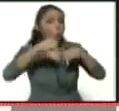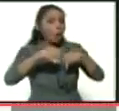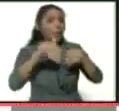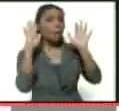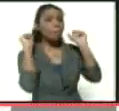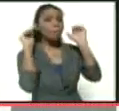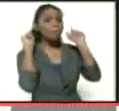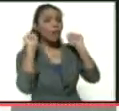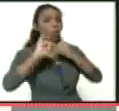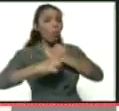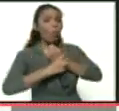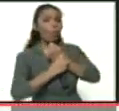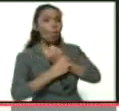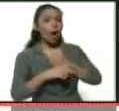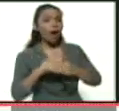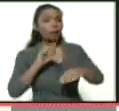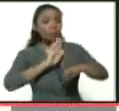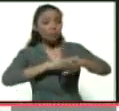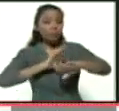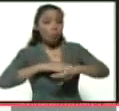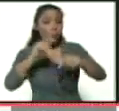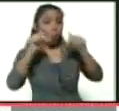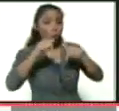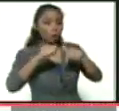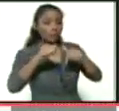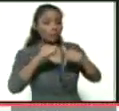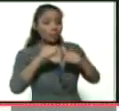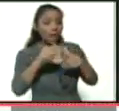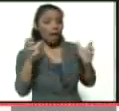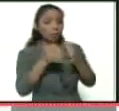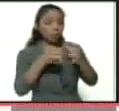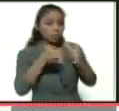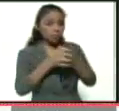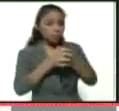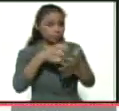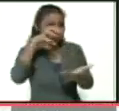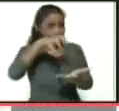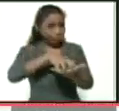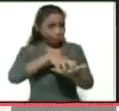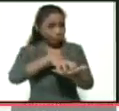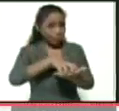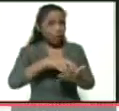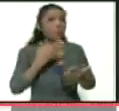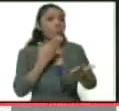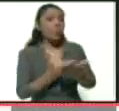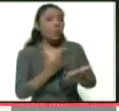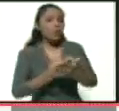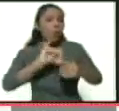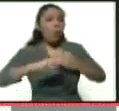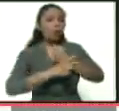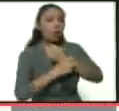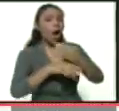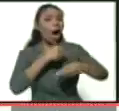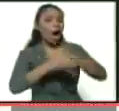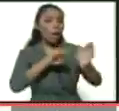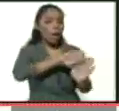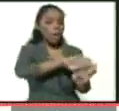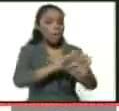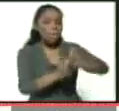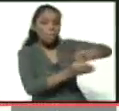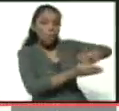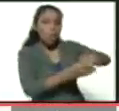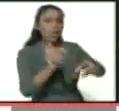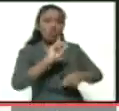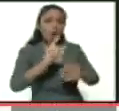bye Guaidó, dice él, el plan que se anunciará hoy por parte del Departamento de Estado propone que Guaidó se haga a un lado y no